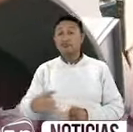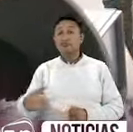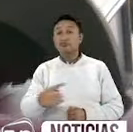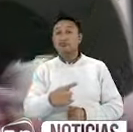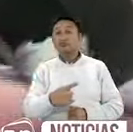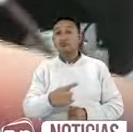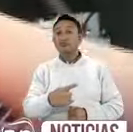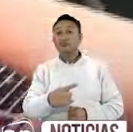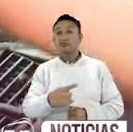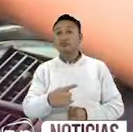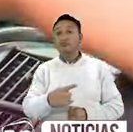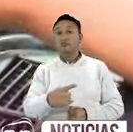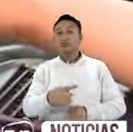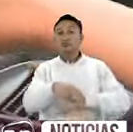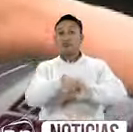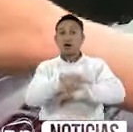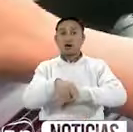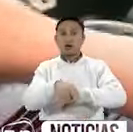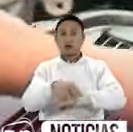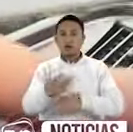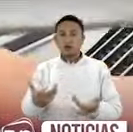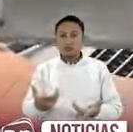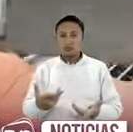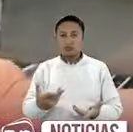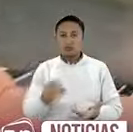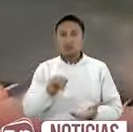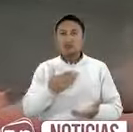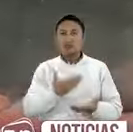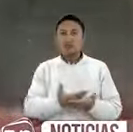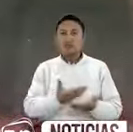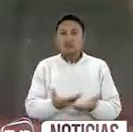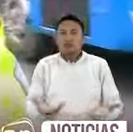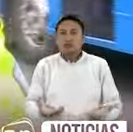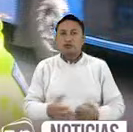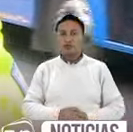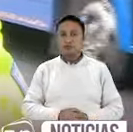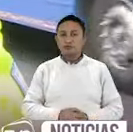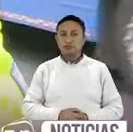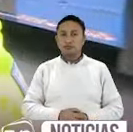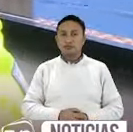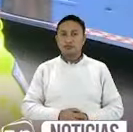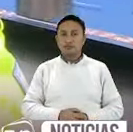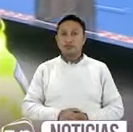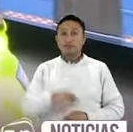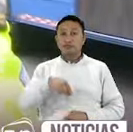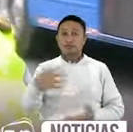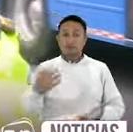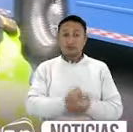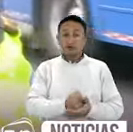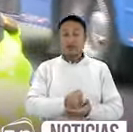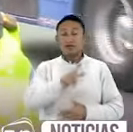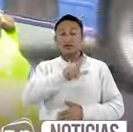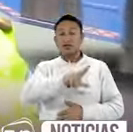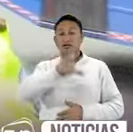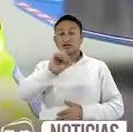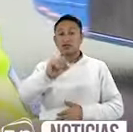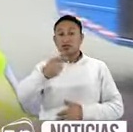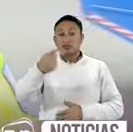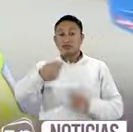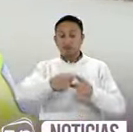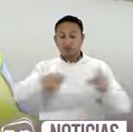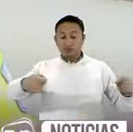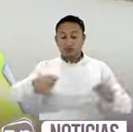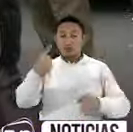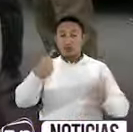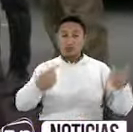de autopartes sin poder justificar, entre otras novedades. Hemos decomisado 30 armas blancas, un arma de